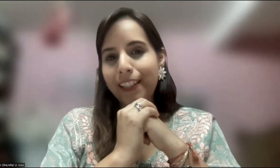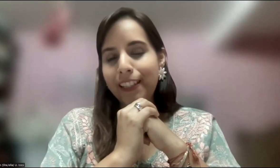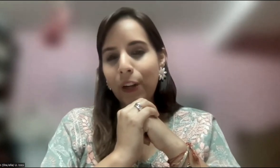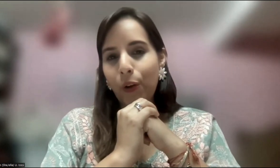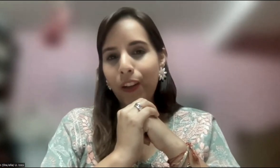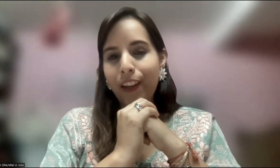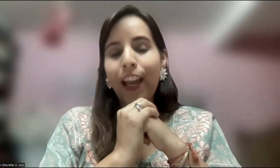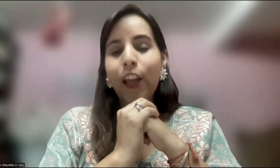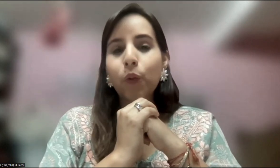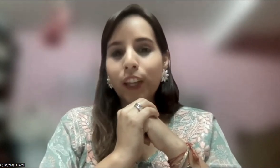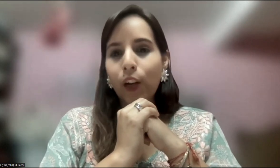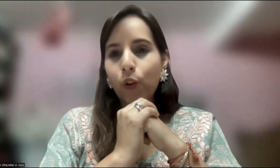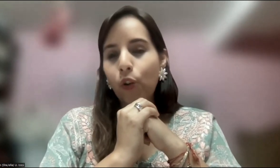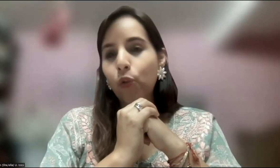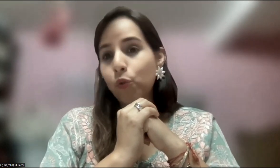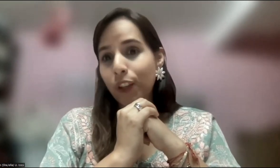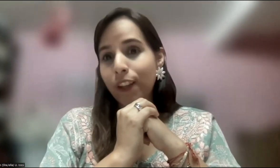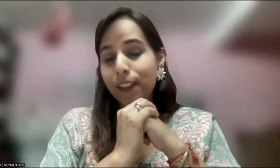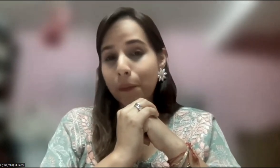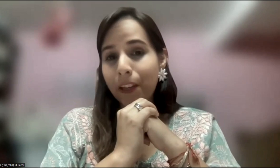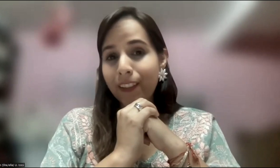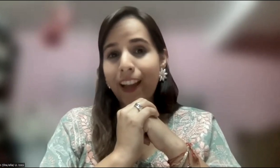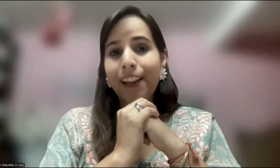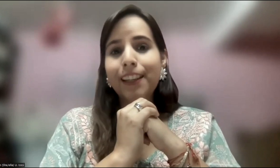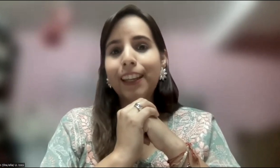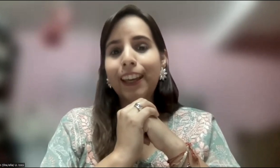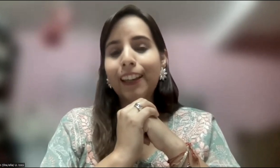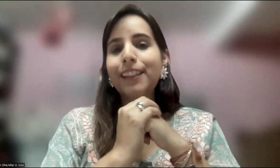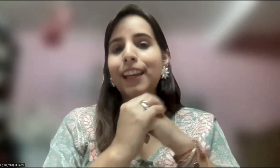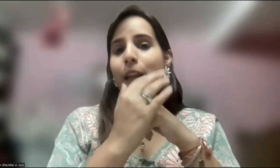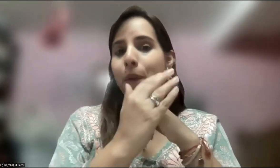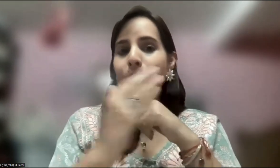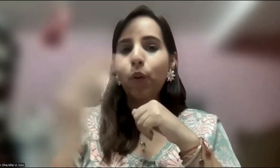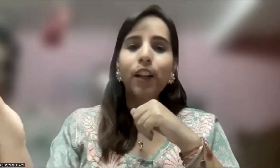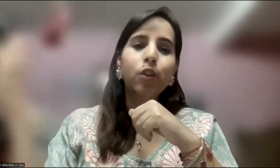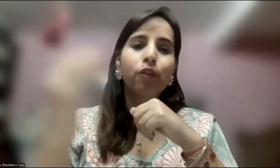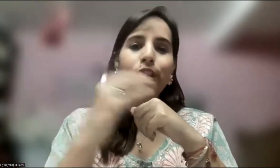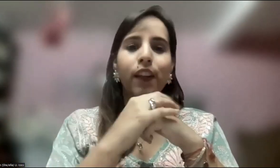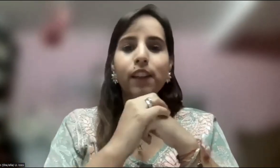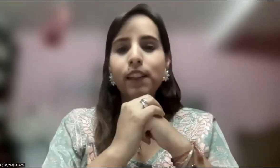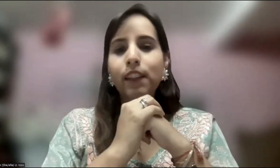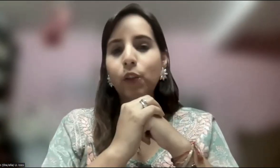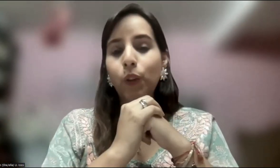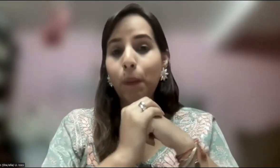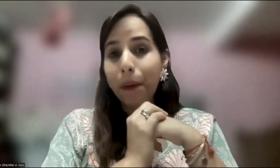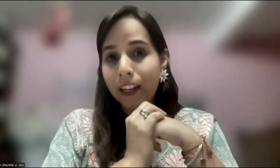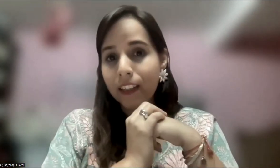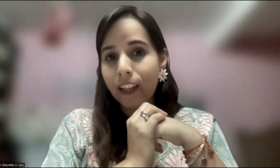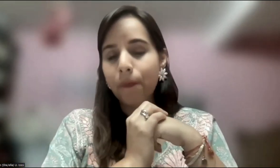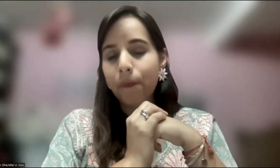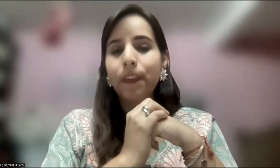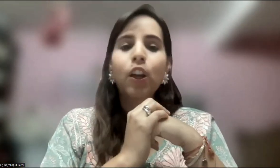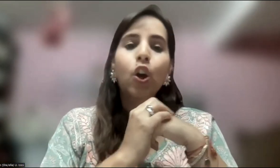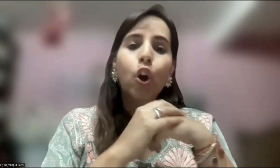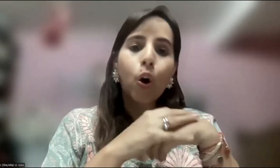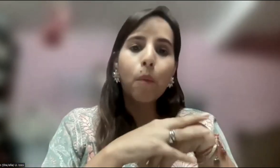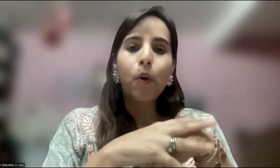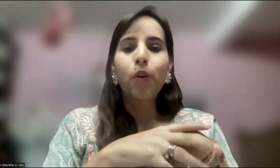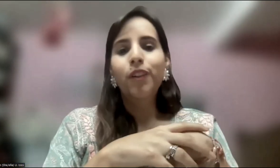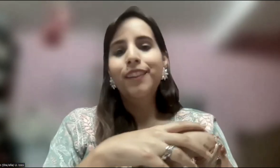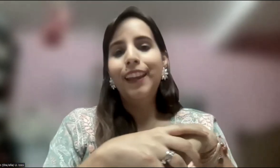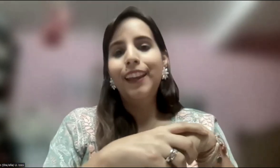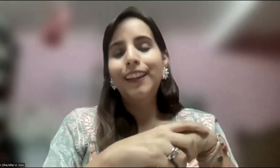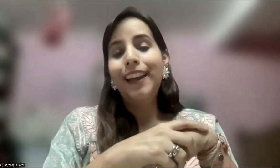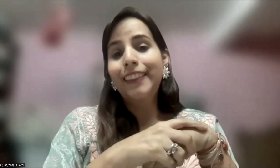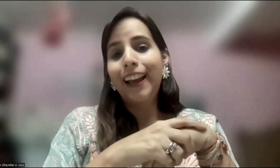panelistas de hoy en un diálogo con ustedes también así que si en el marco de las conferencias tanto de Marta como